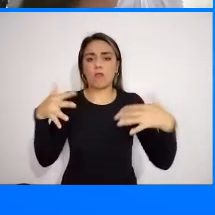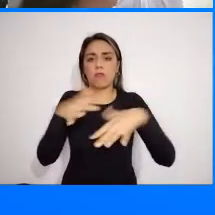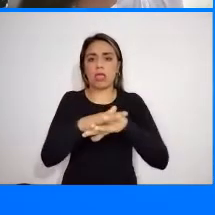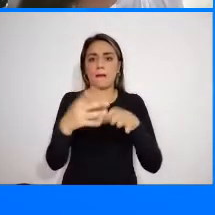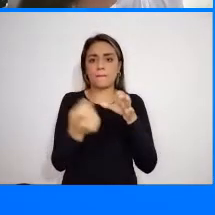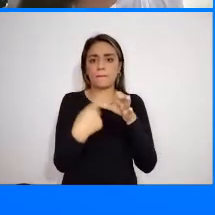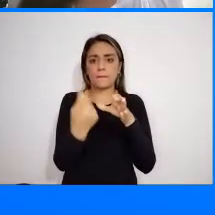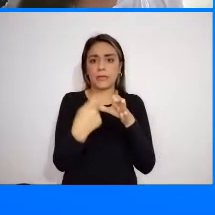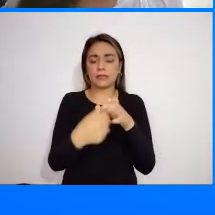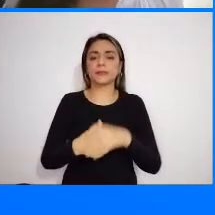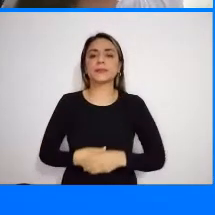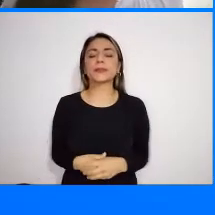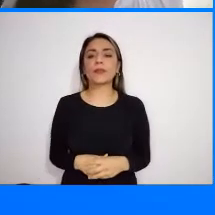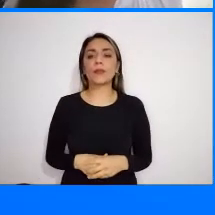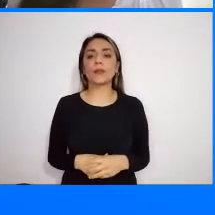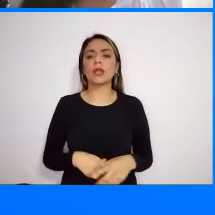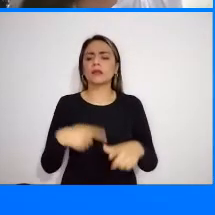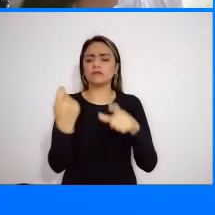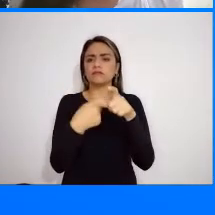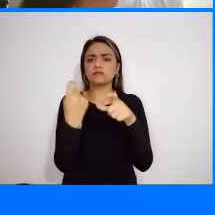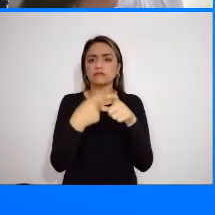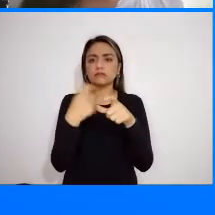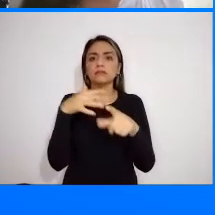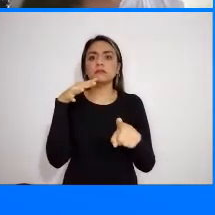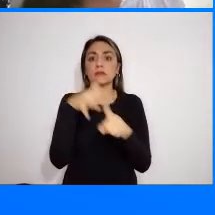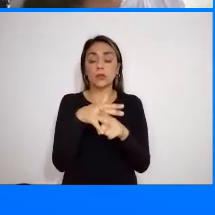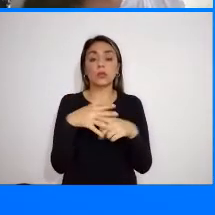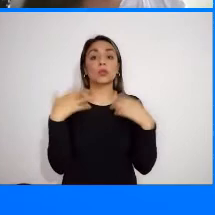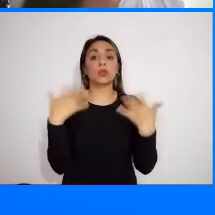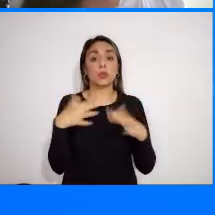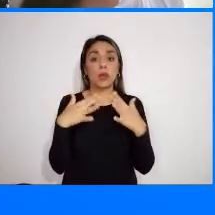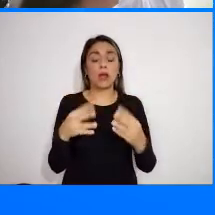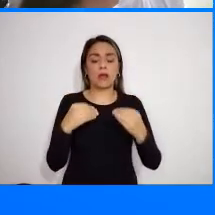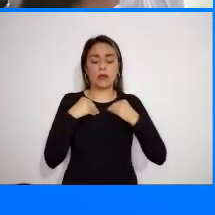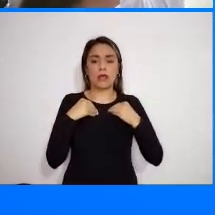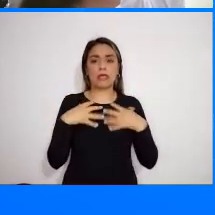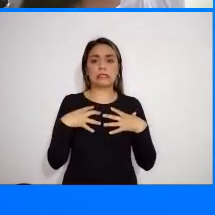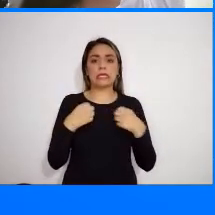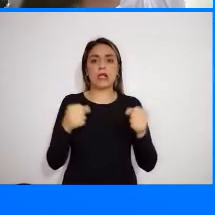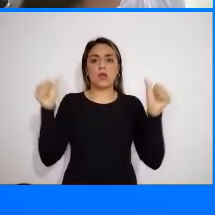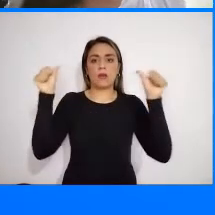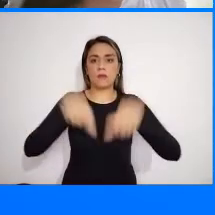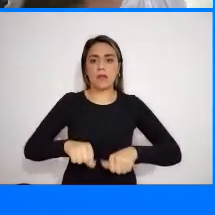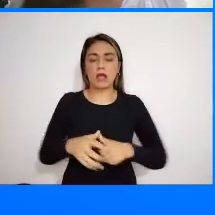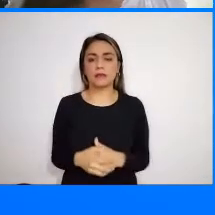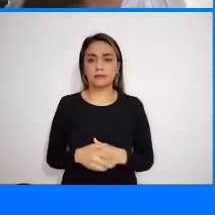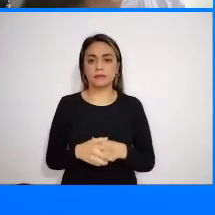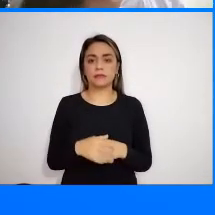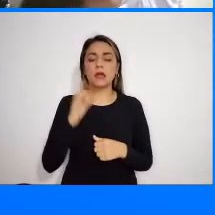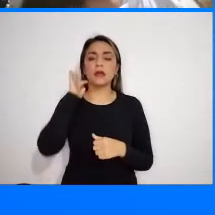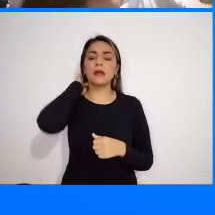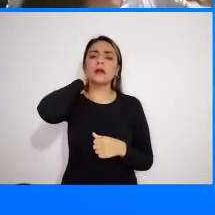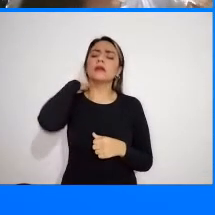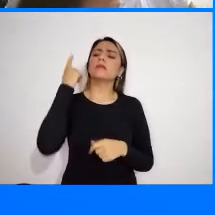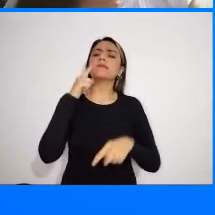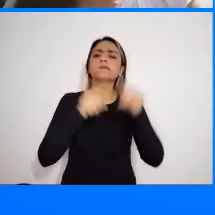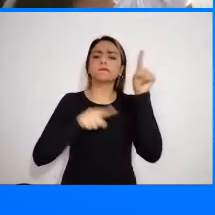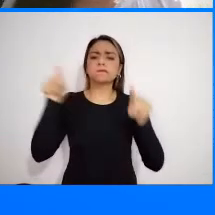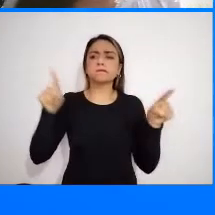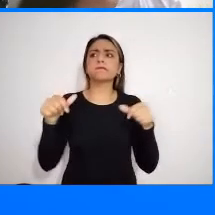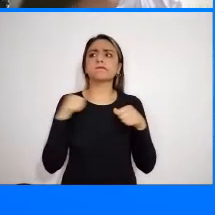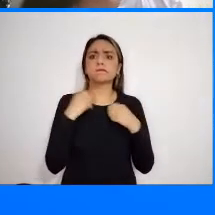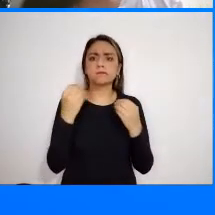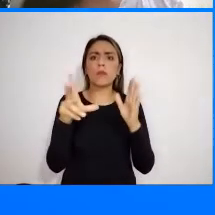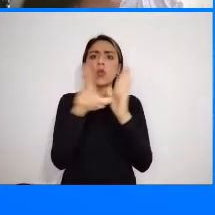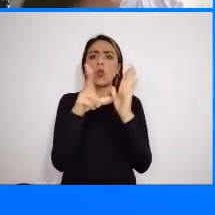bacterias. Bacterias que pueden causar bastante mal a la salud. Se ha encontrado que muchos